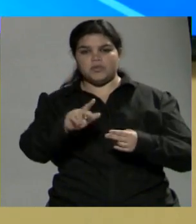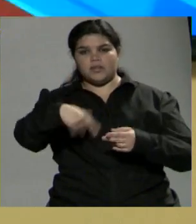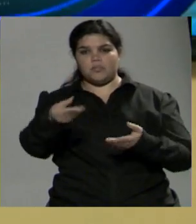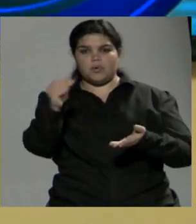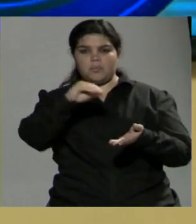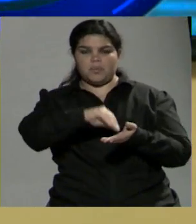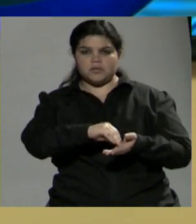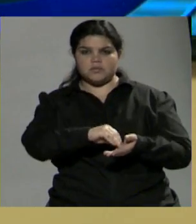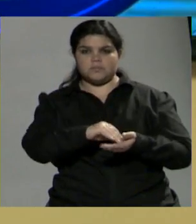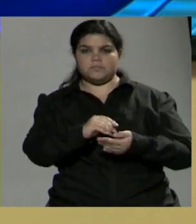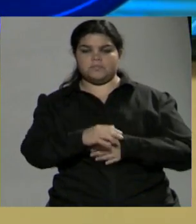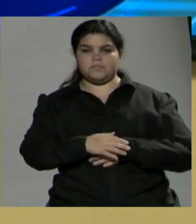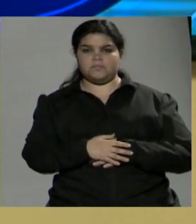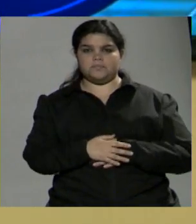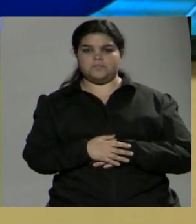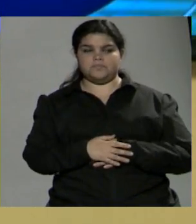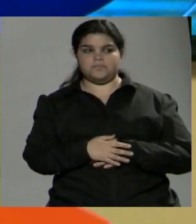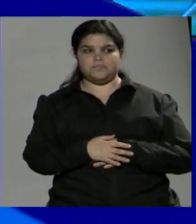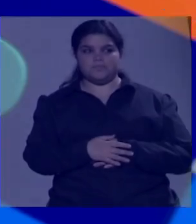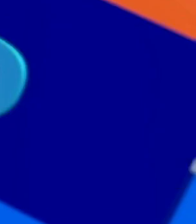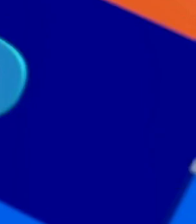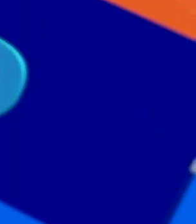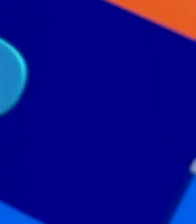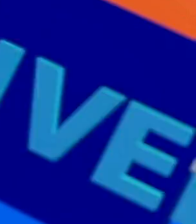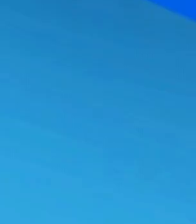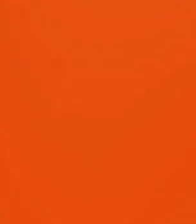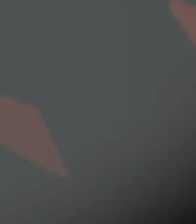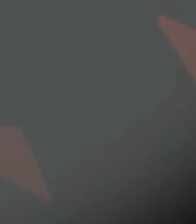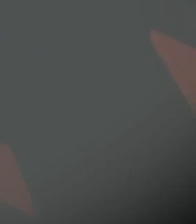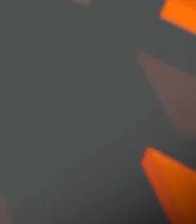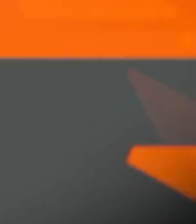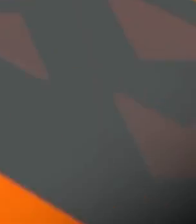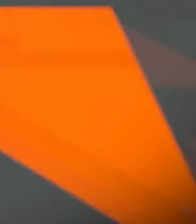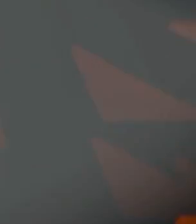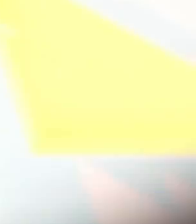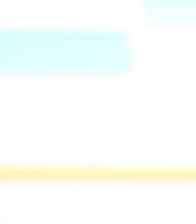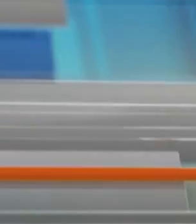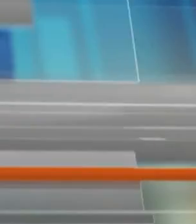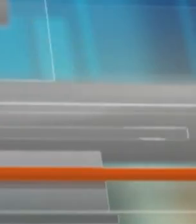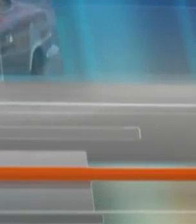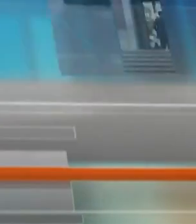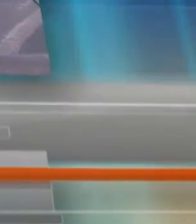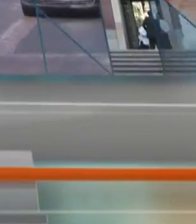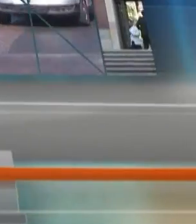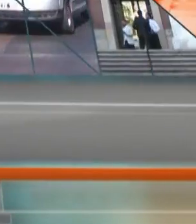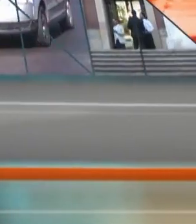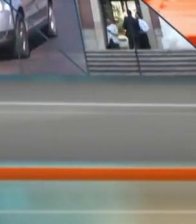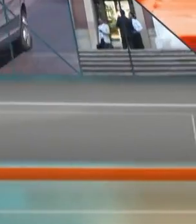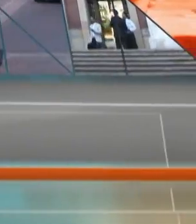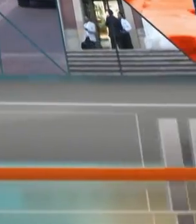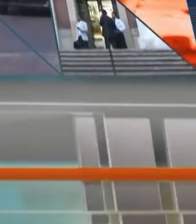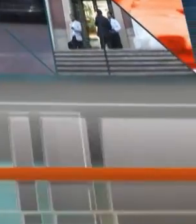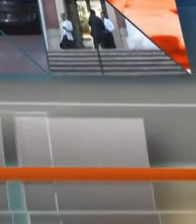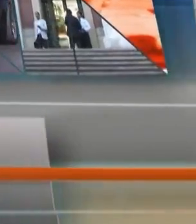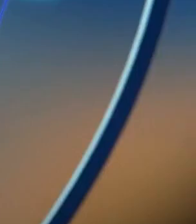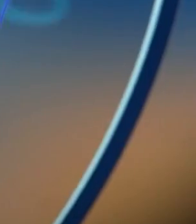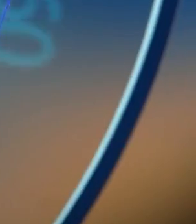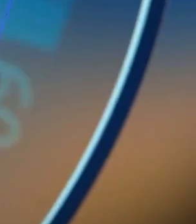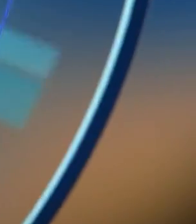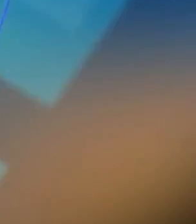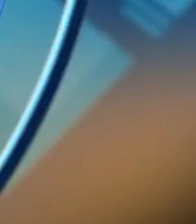liderazgo no siga estando, Claro, porque esa es una dimensión política del tema. Exacto, seguro que sí.